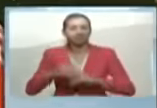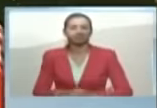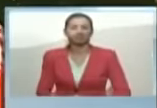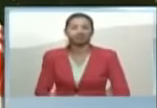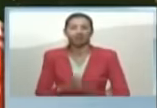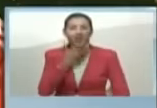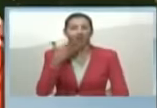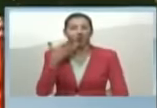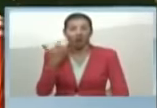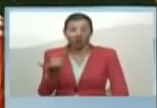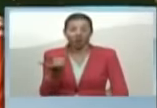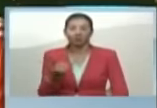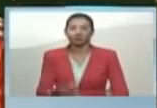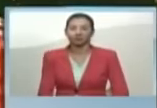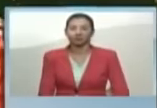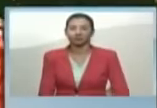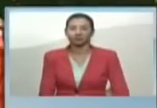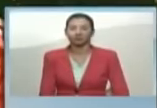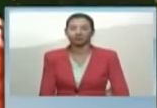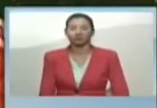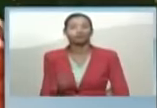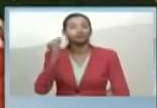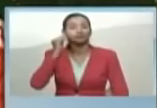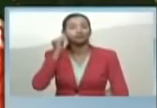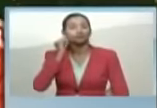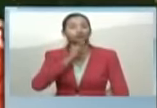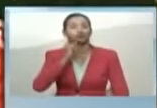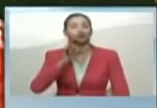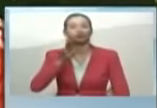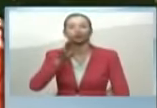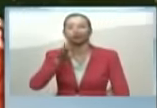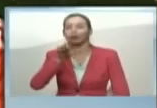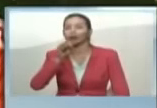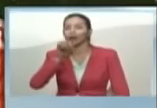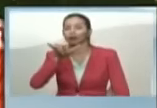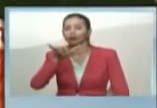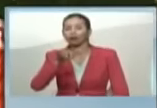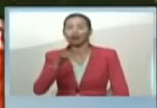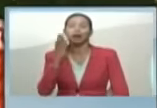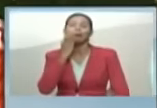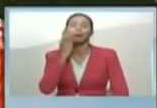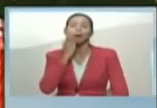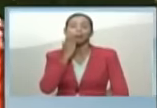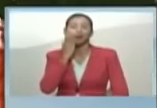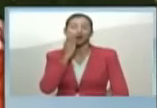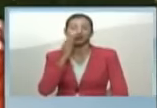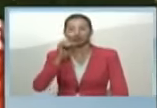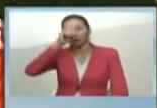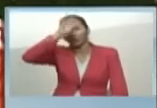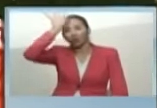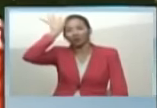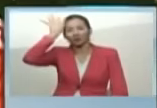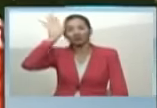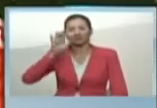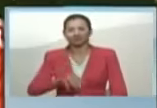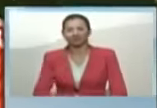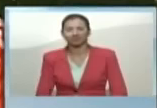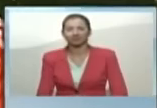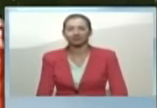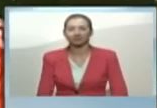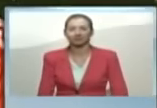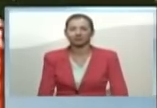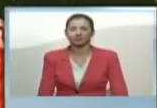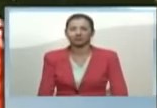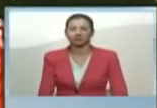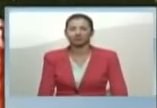Bueno, Zulaya Aguirre, querida madre de Robert Serra, mi camarada.